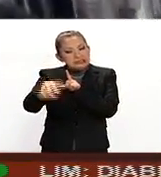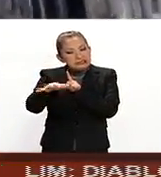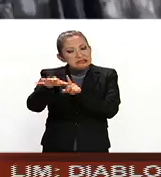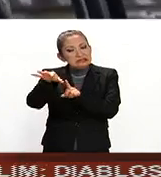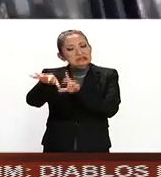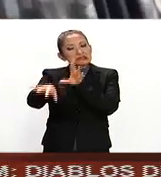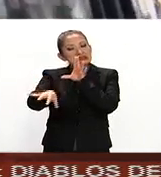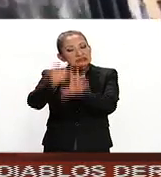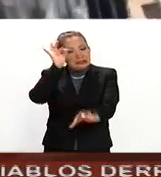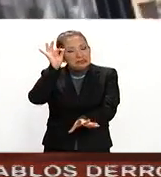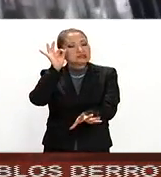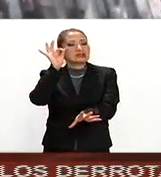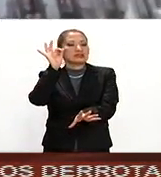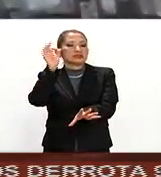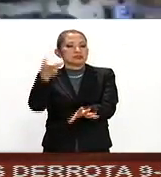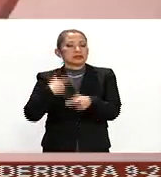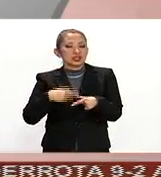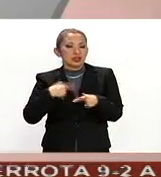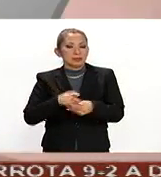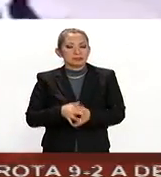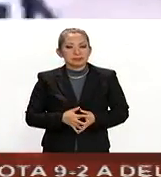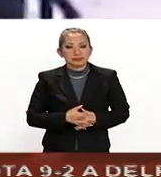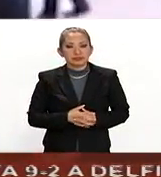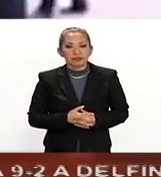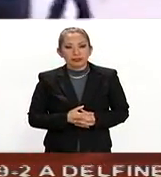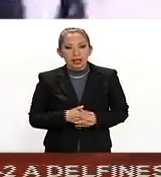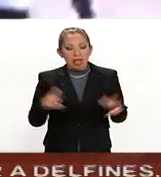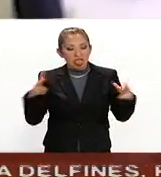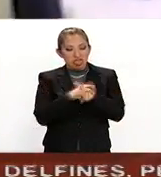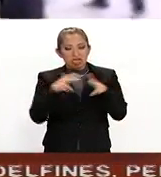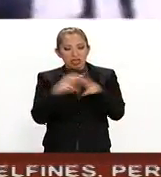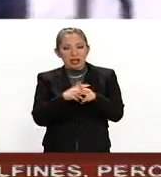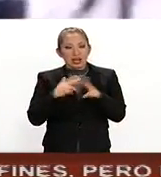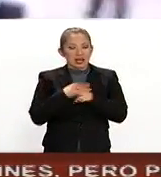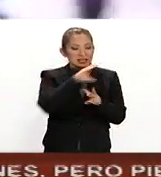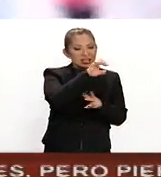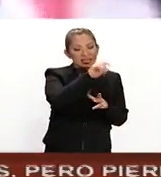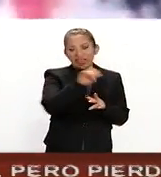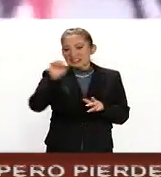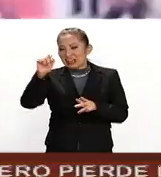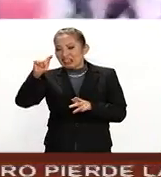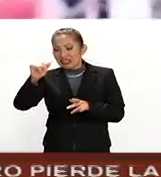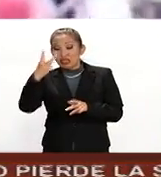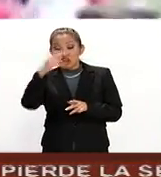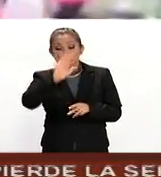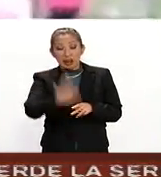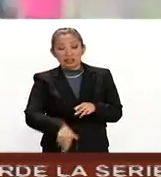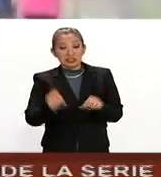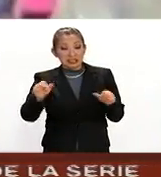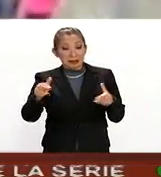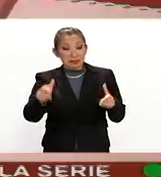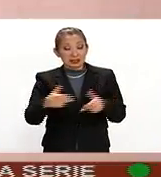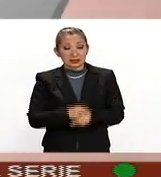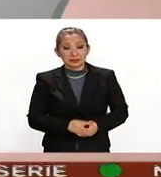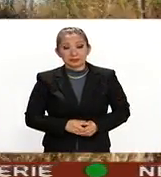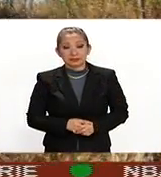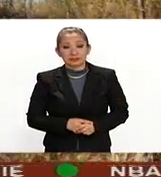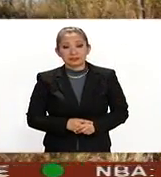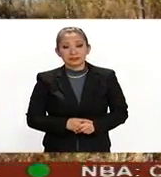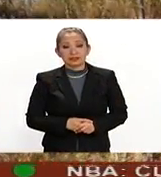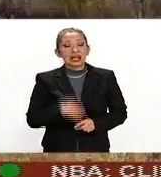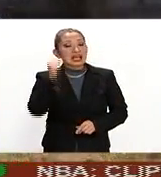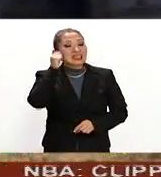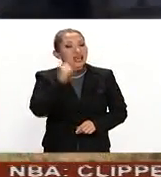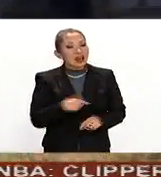llegar a su localización. Enfrentamientos magisteriales en Chiapas dejan 2 muertos y 4 heridos.